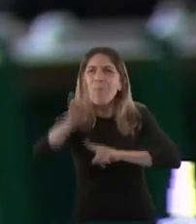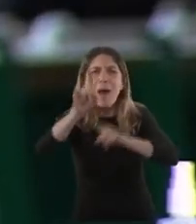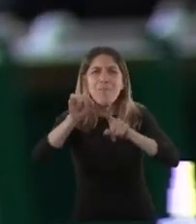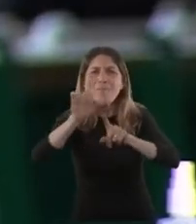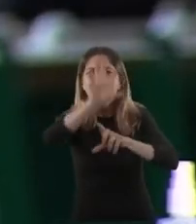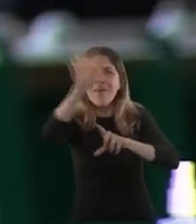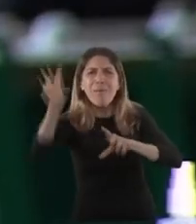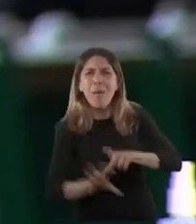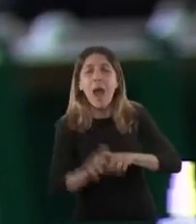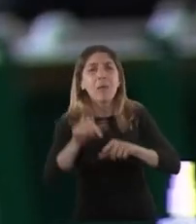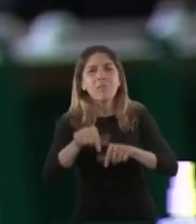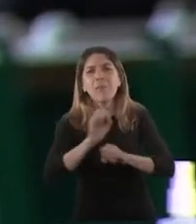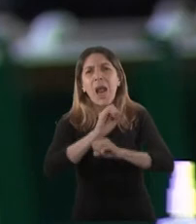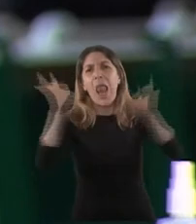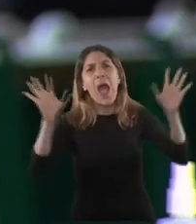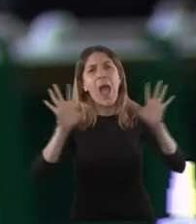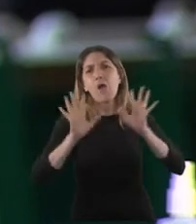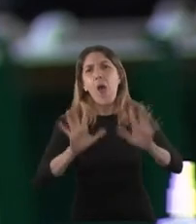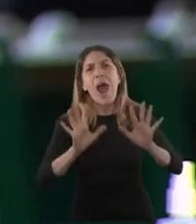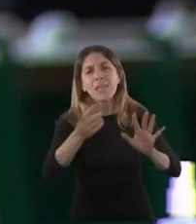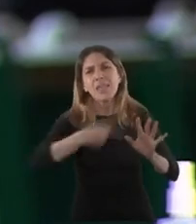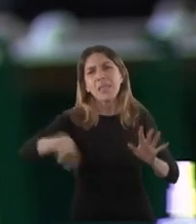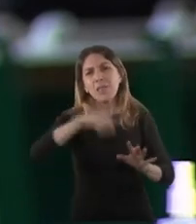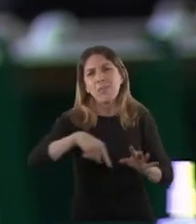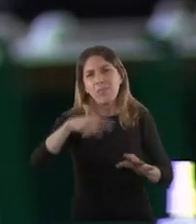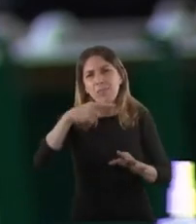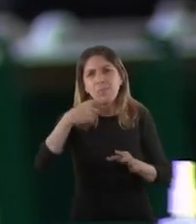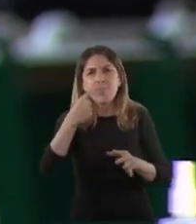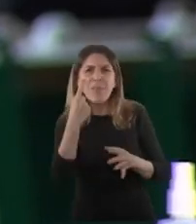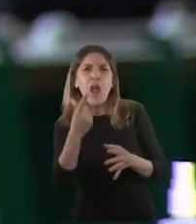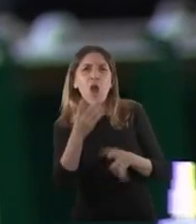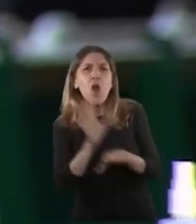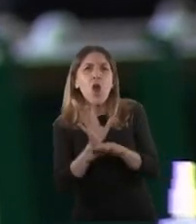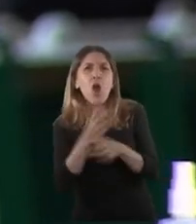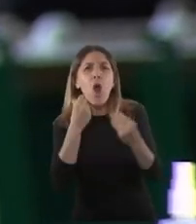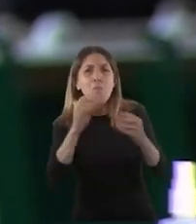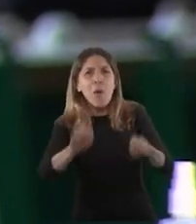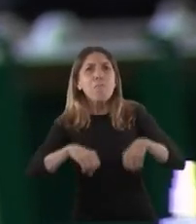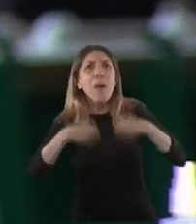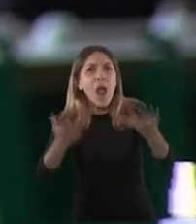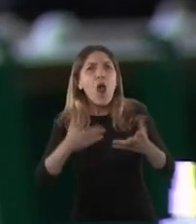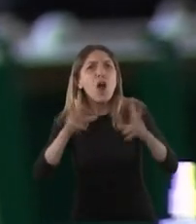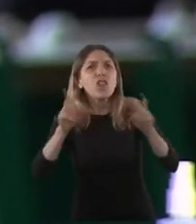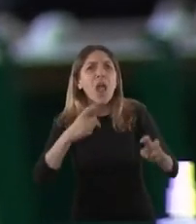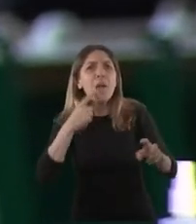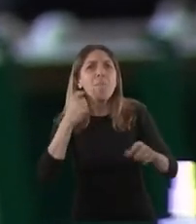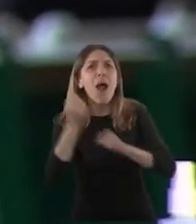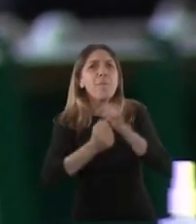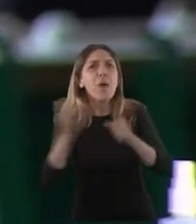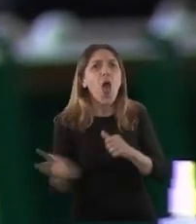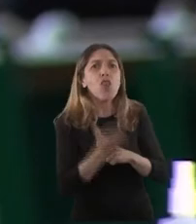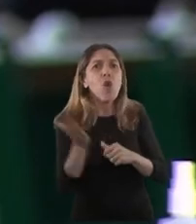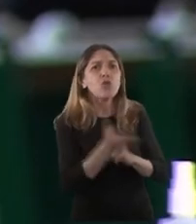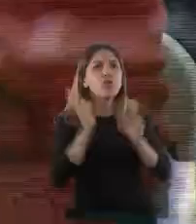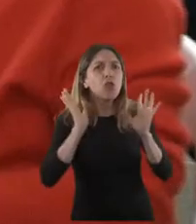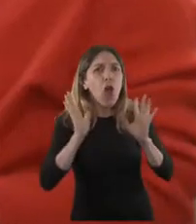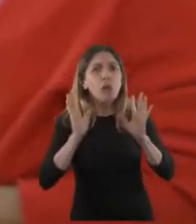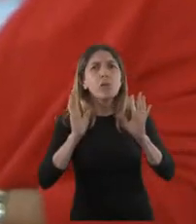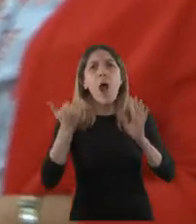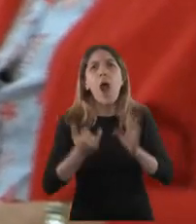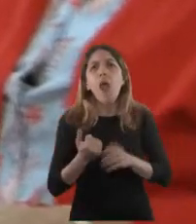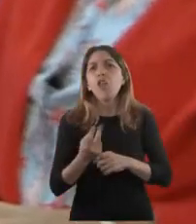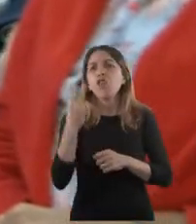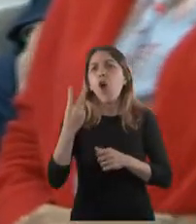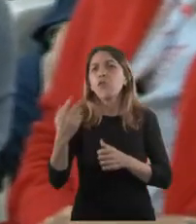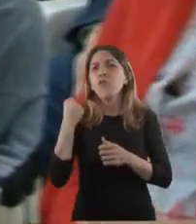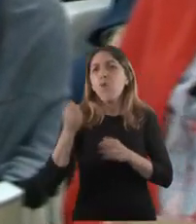foto que expresa justamente cómo se recupera los sectores productivos de la Argentina luego de dos duras crisis